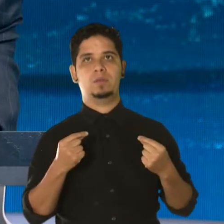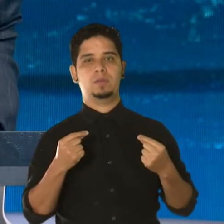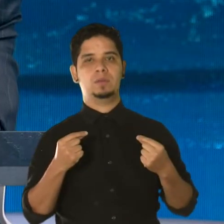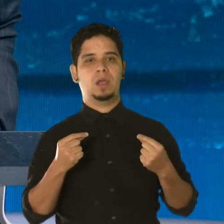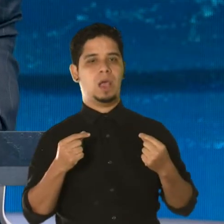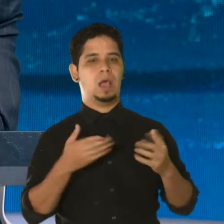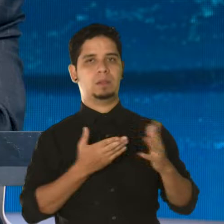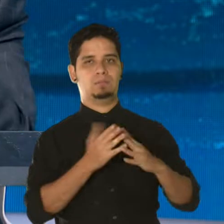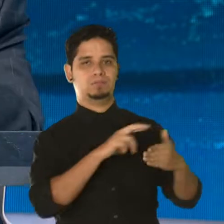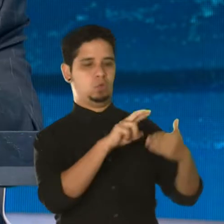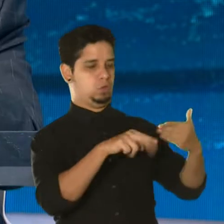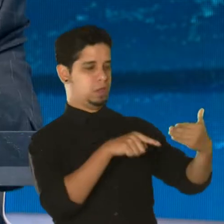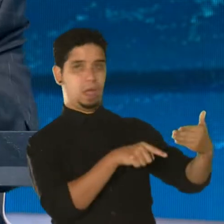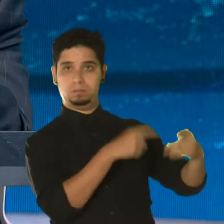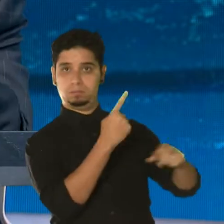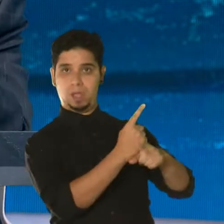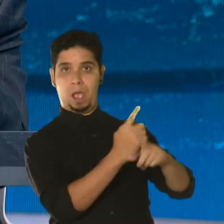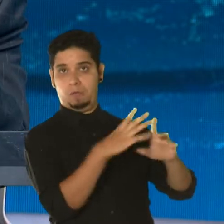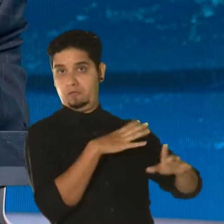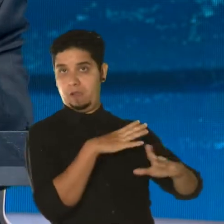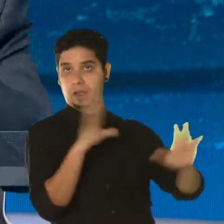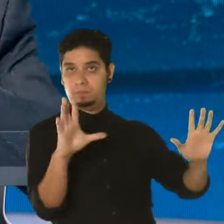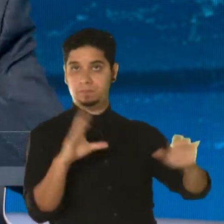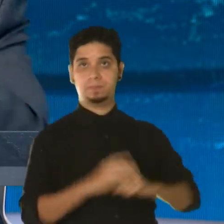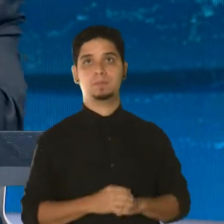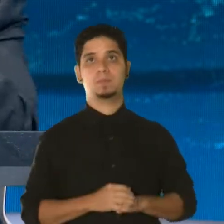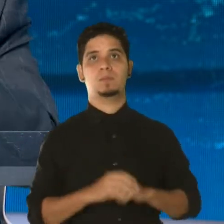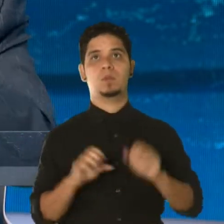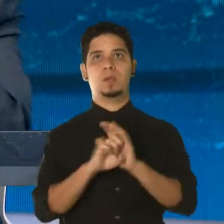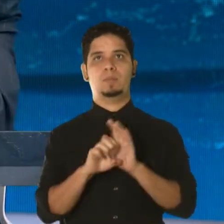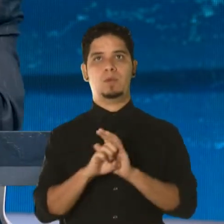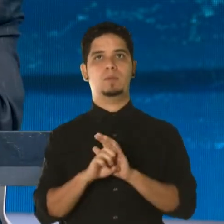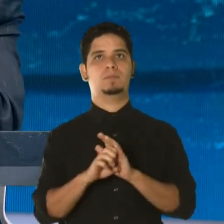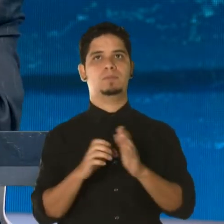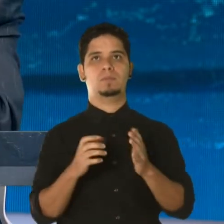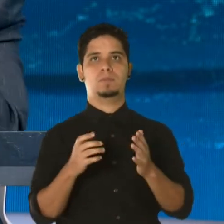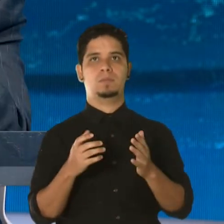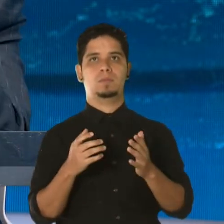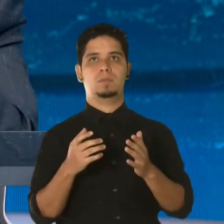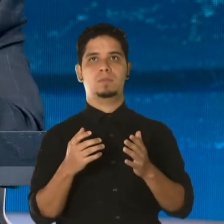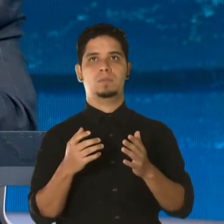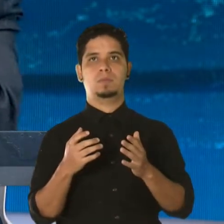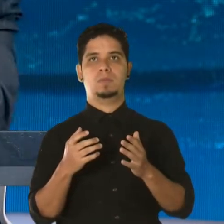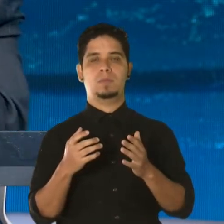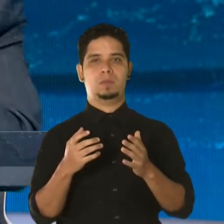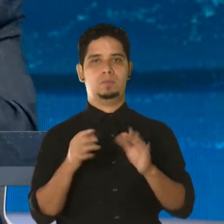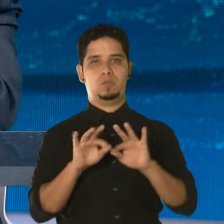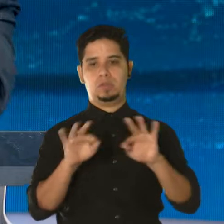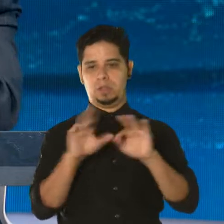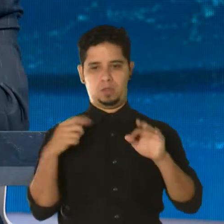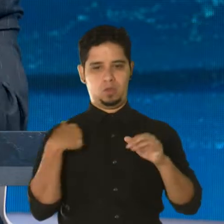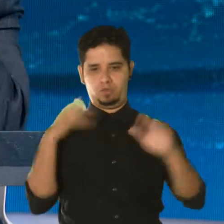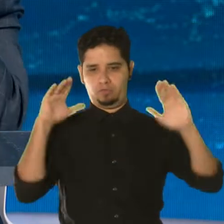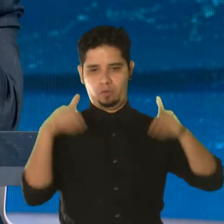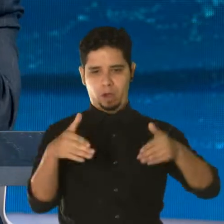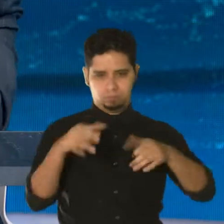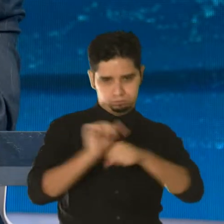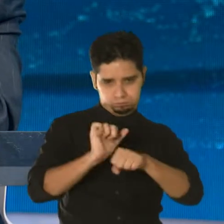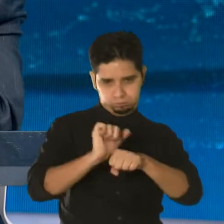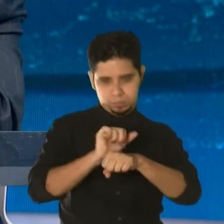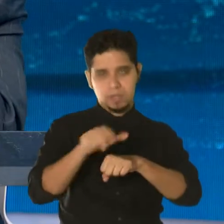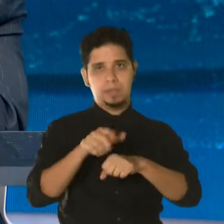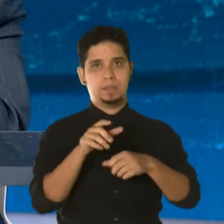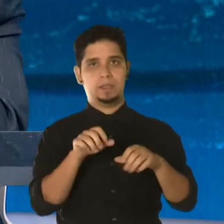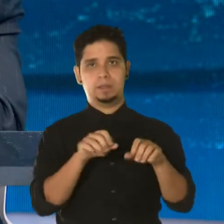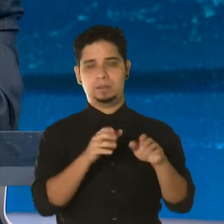resultado, primero, una herramienta de enfoque. Hoy en día no podemos estar divagando, hay que enfocarse. Entonces, esa